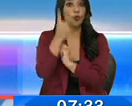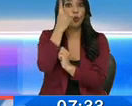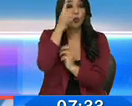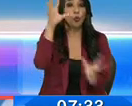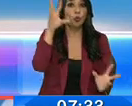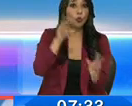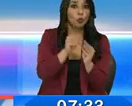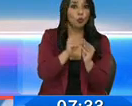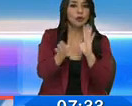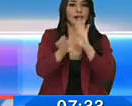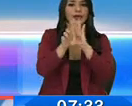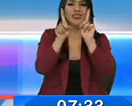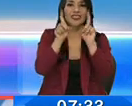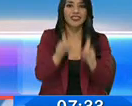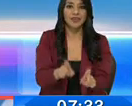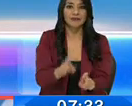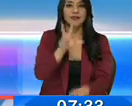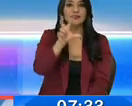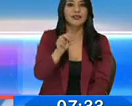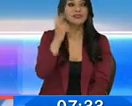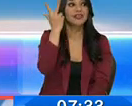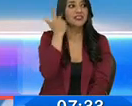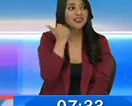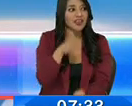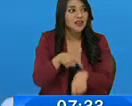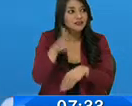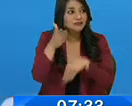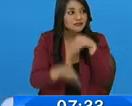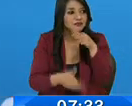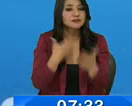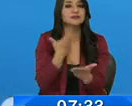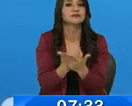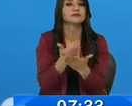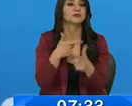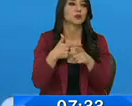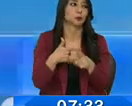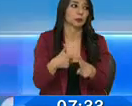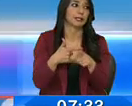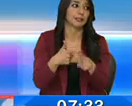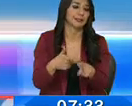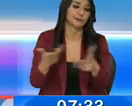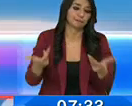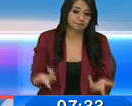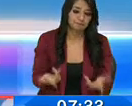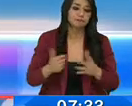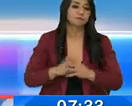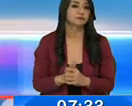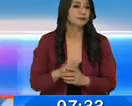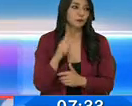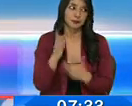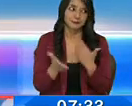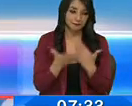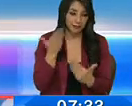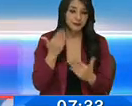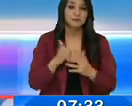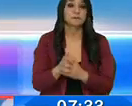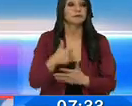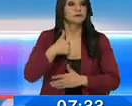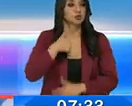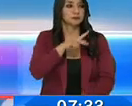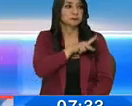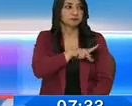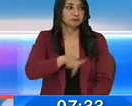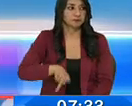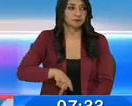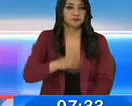legal que debe ser tratado en 30 días con el carácter de económico urgente. Nosotros hemos planteado, yo de manera particular